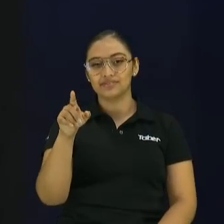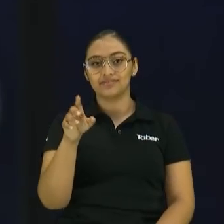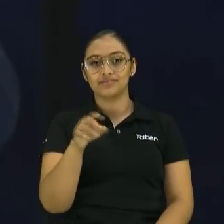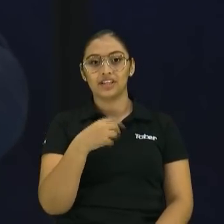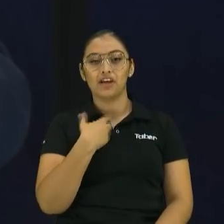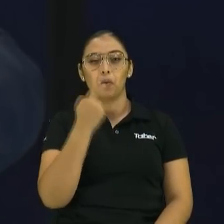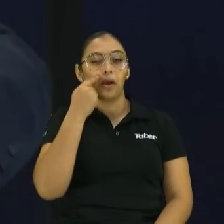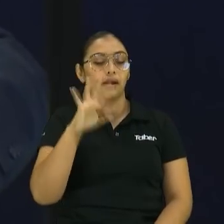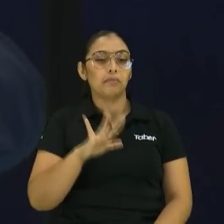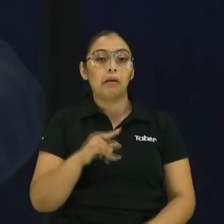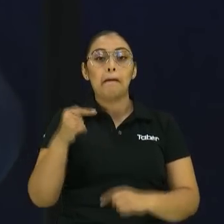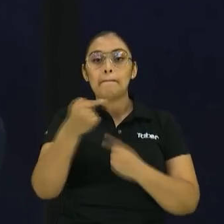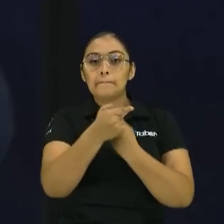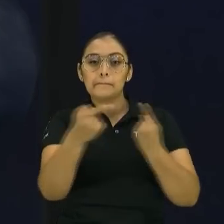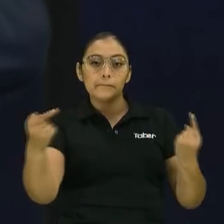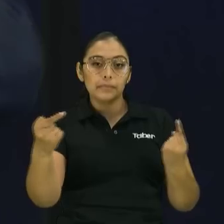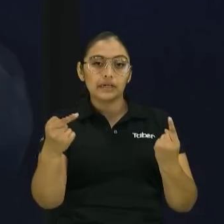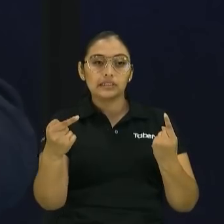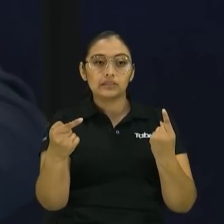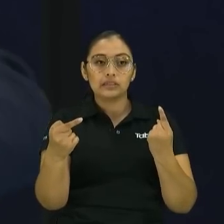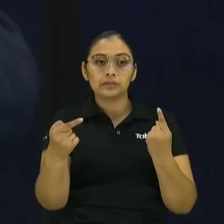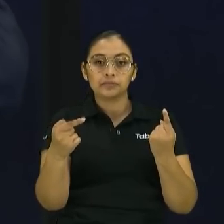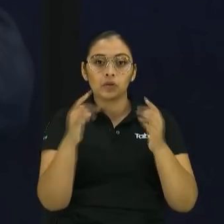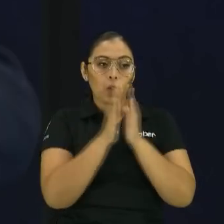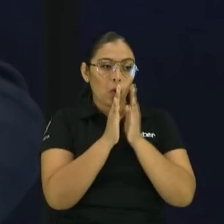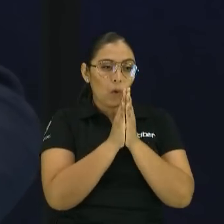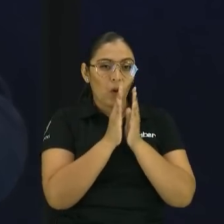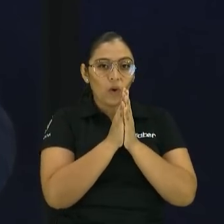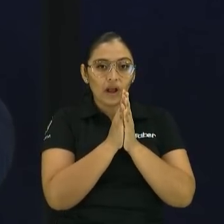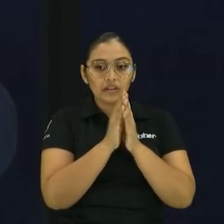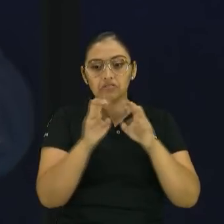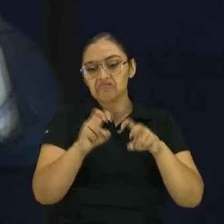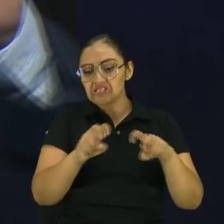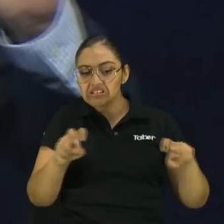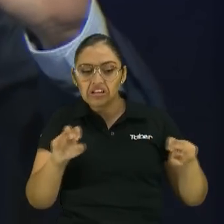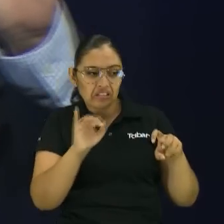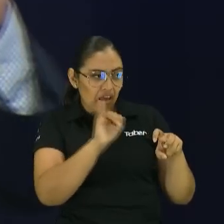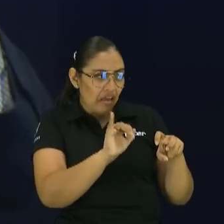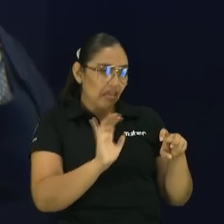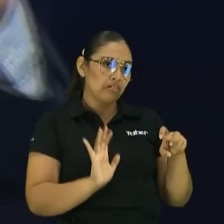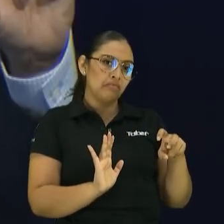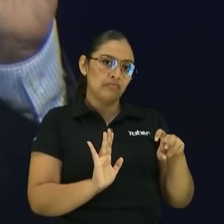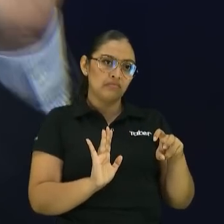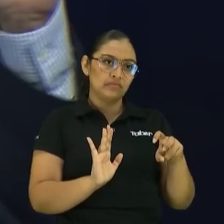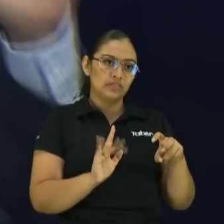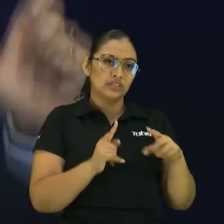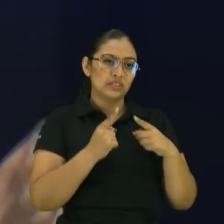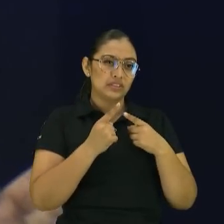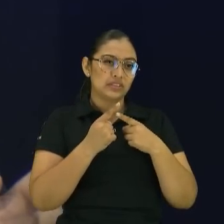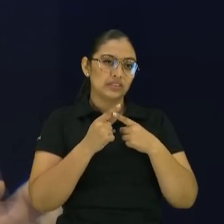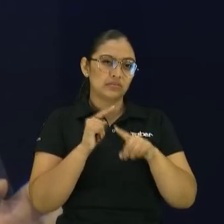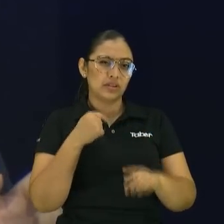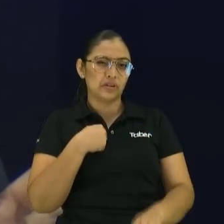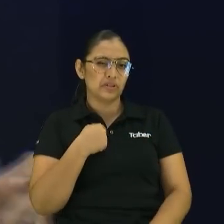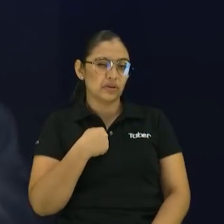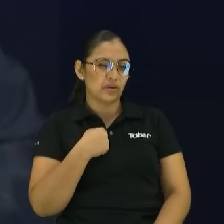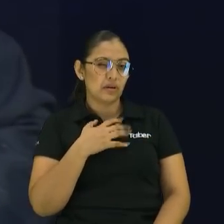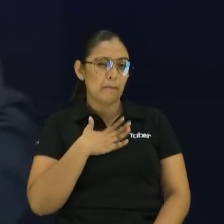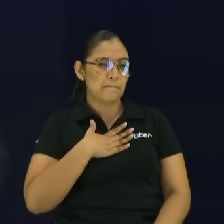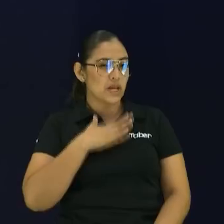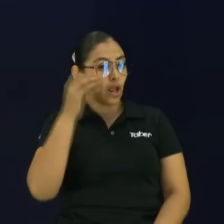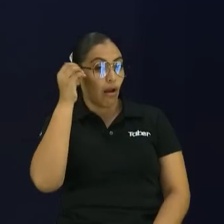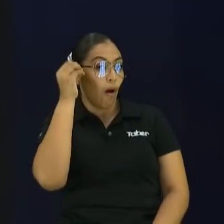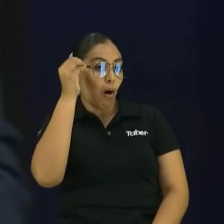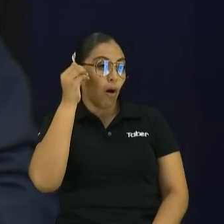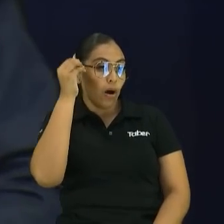pasar a orar acá hay muchos que están sentaditos que respetamos no les criticamos pero después le digo mi comentario dice